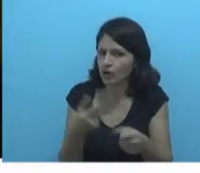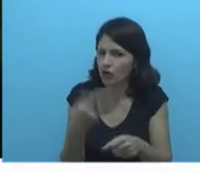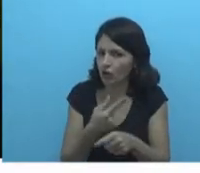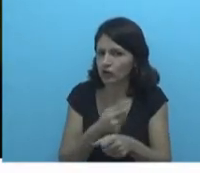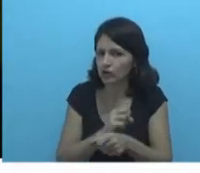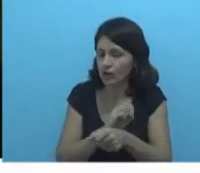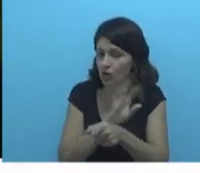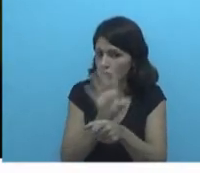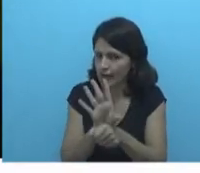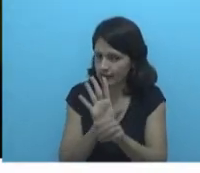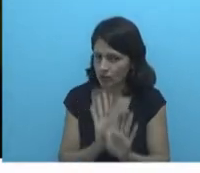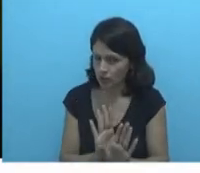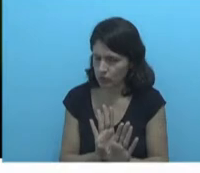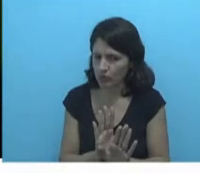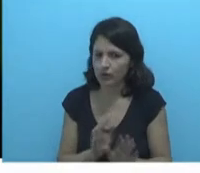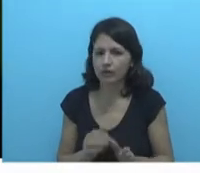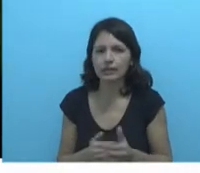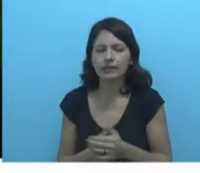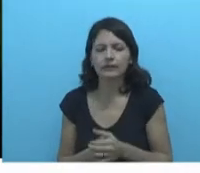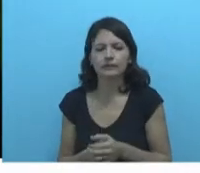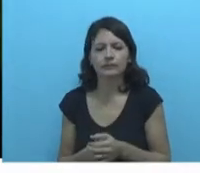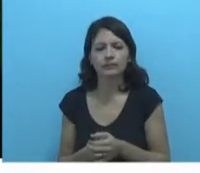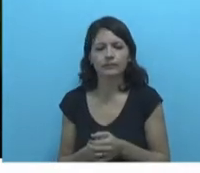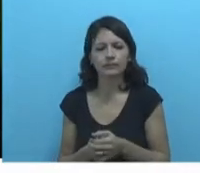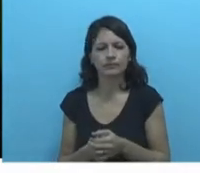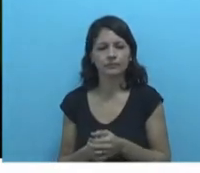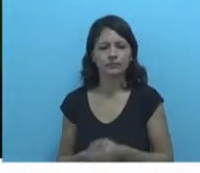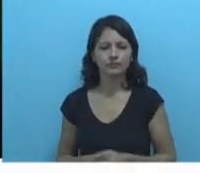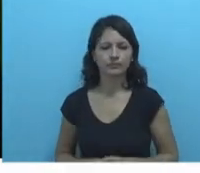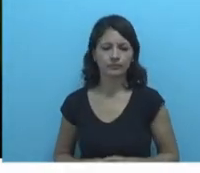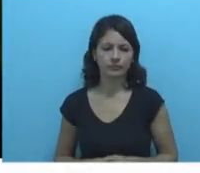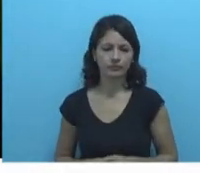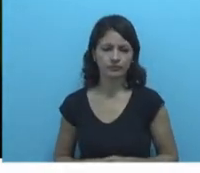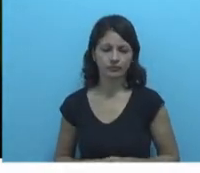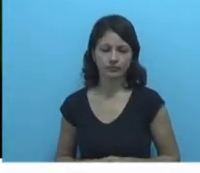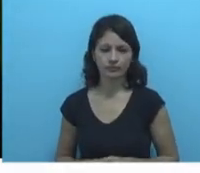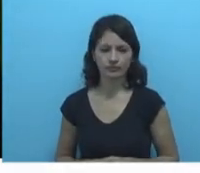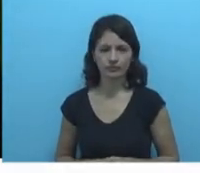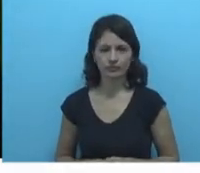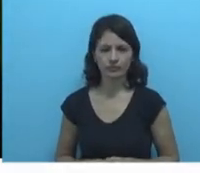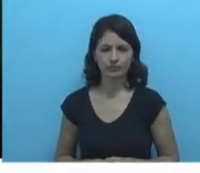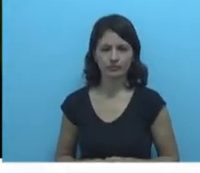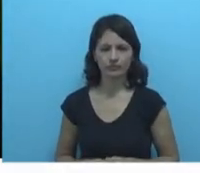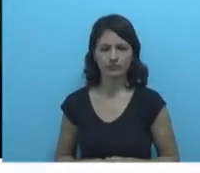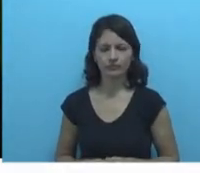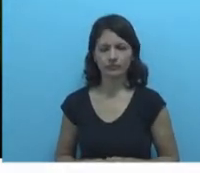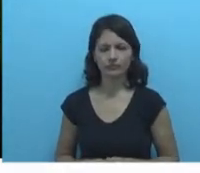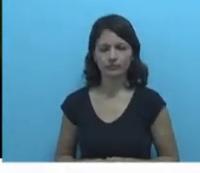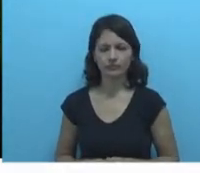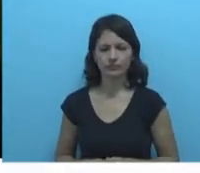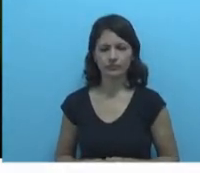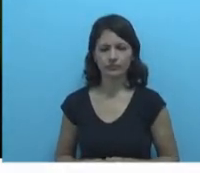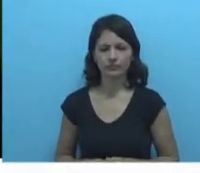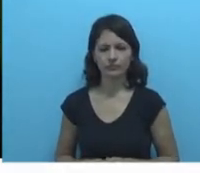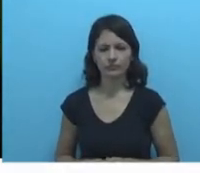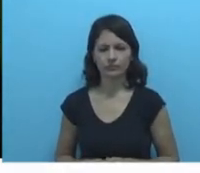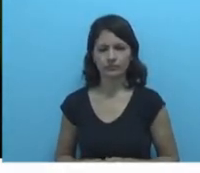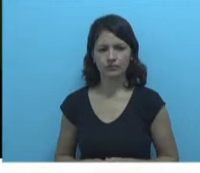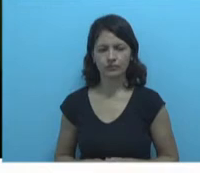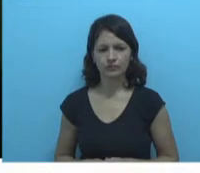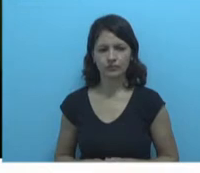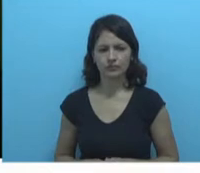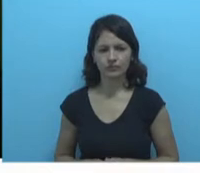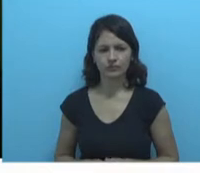Esto de pedir la exención de patentes, de pedir la posibilidad de que los derechos de